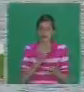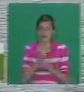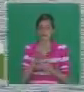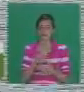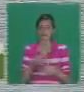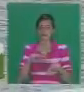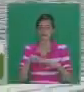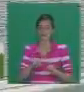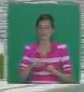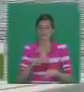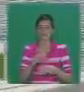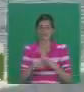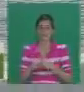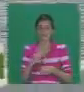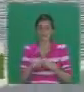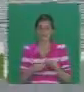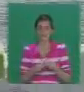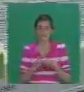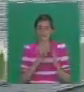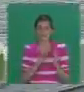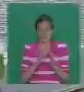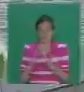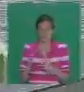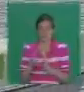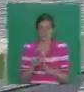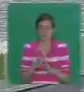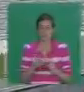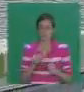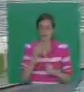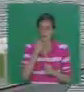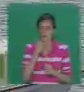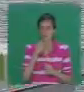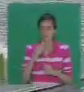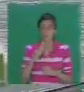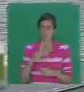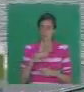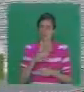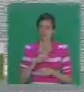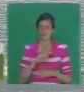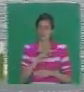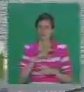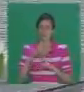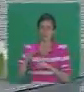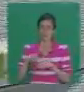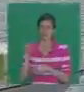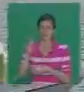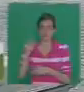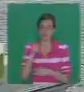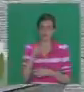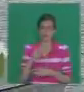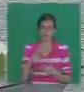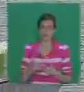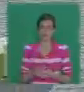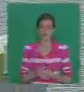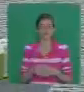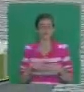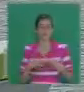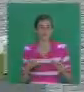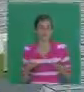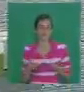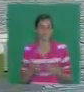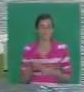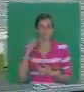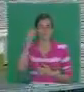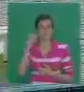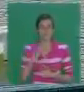este registro que se va a hacer, esta fase de la misión AgroVenezuela. Entonces, para ti, ¿qué sería